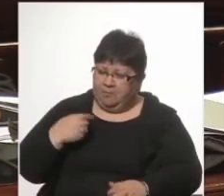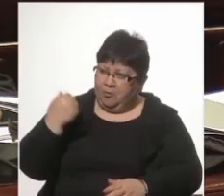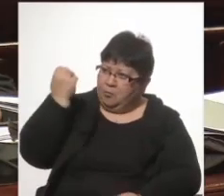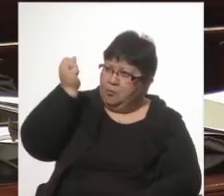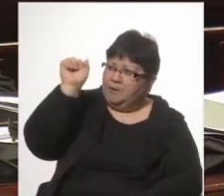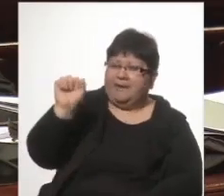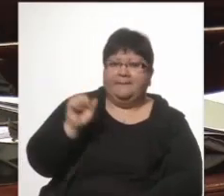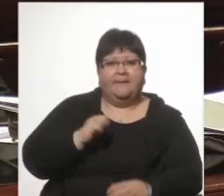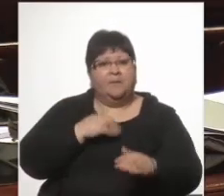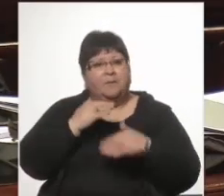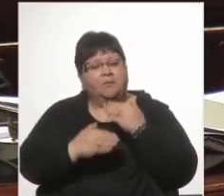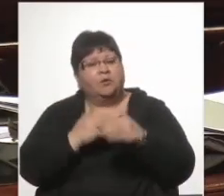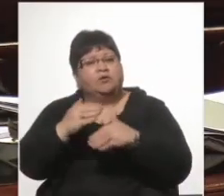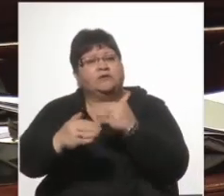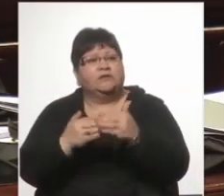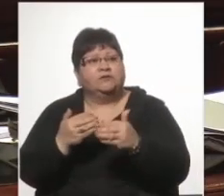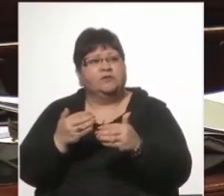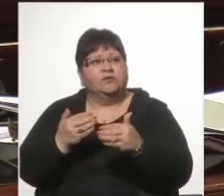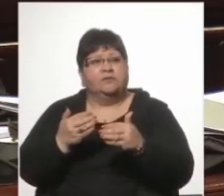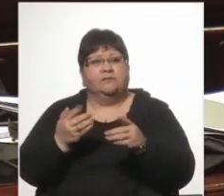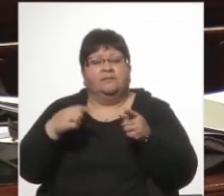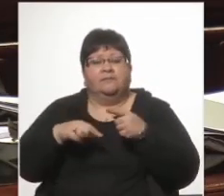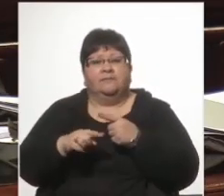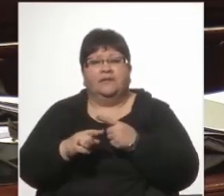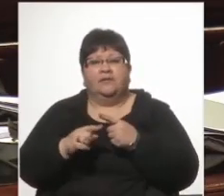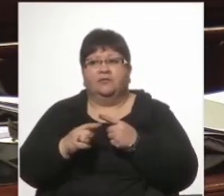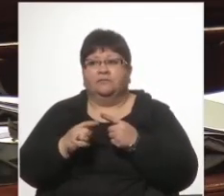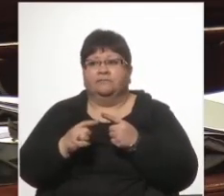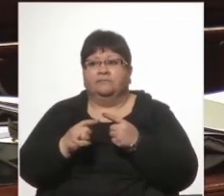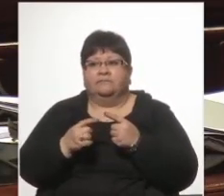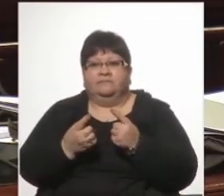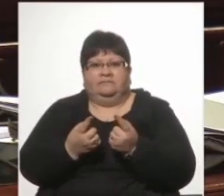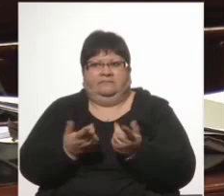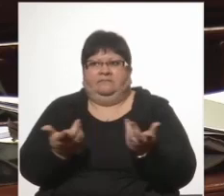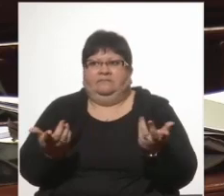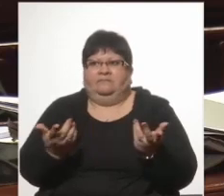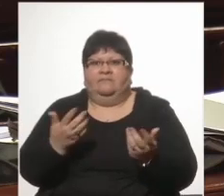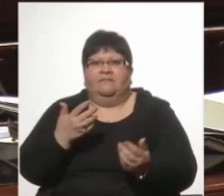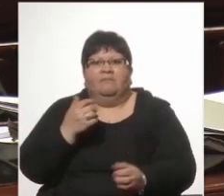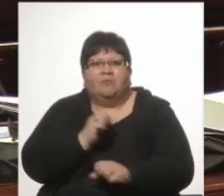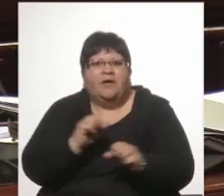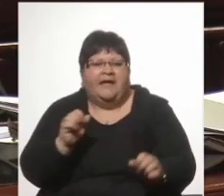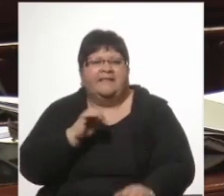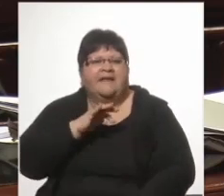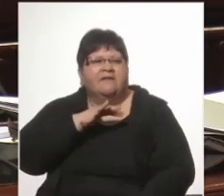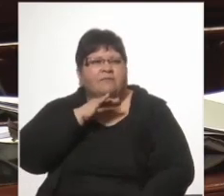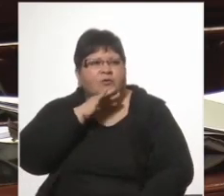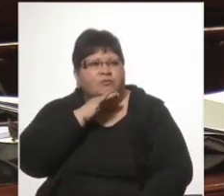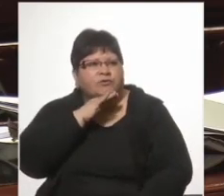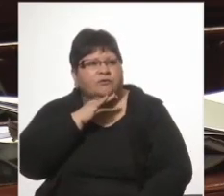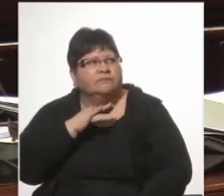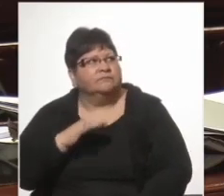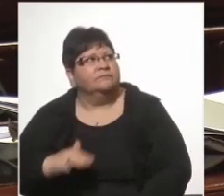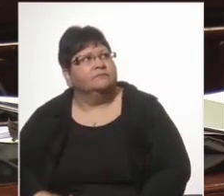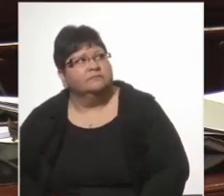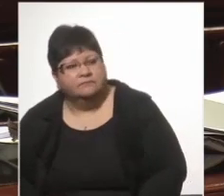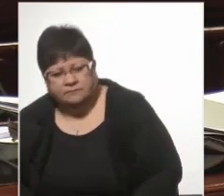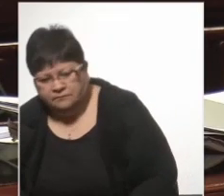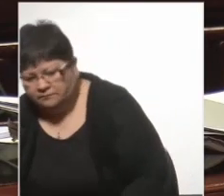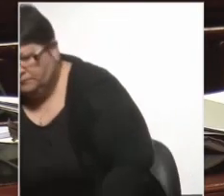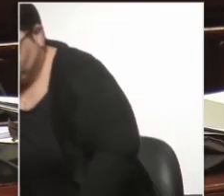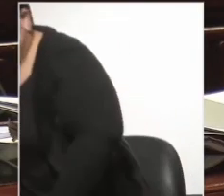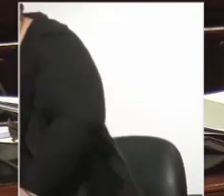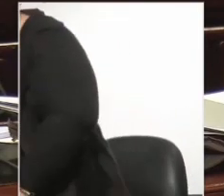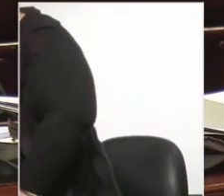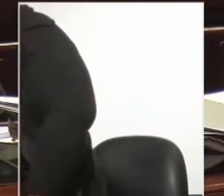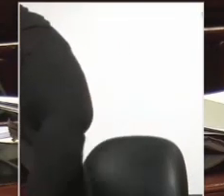puede asegurar no dé lugar a procedimientos extorsivos o corruptos. ya que dichos acuerdos se permuta confesión